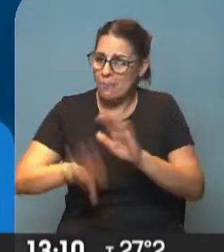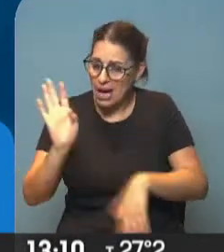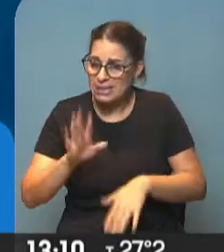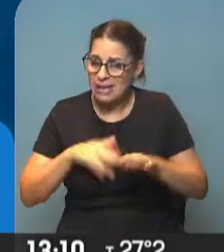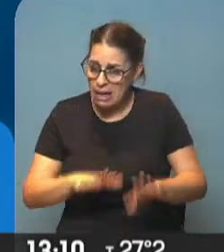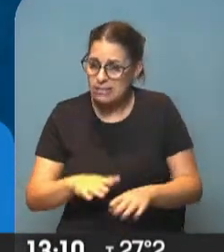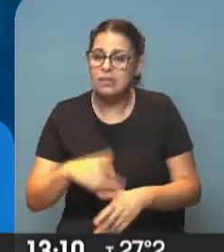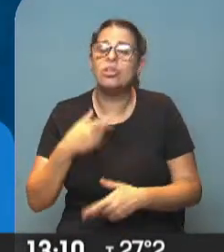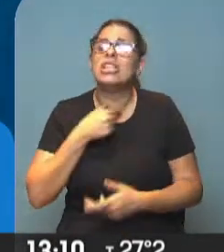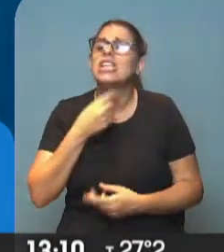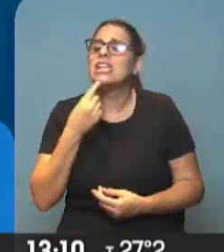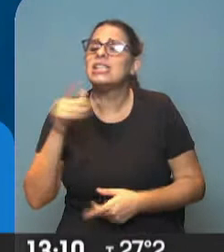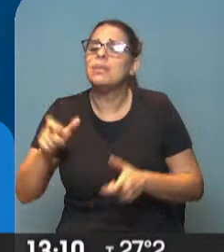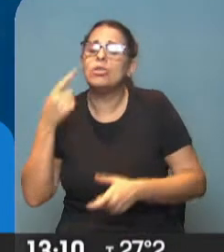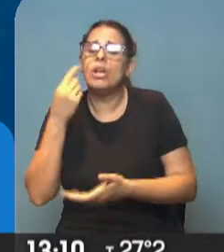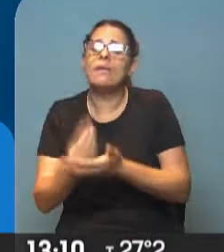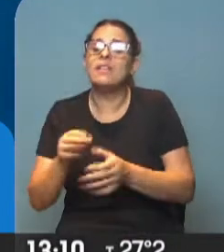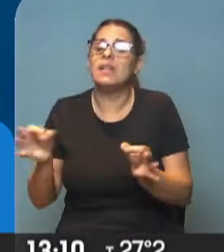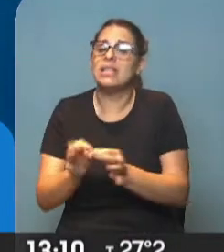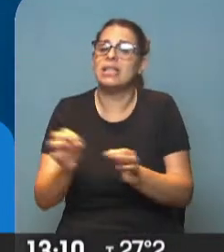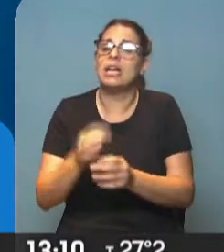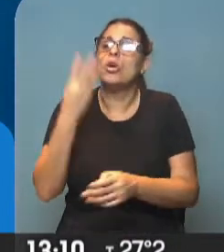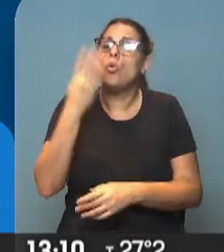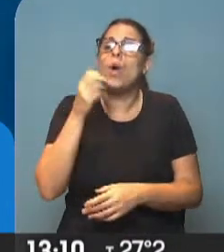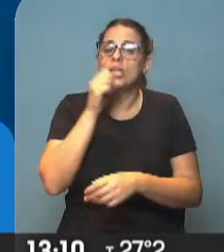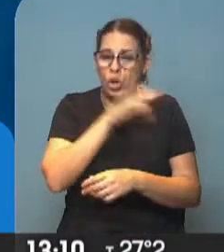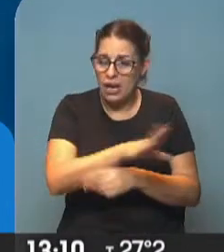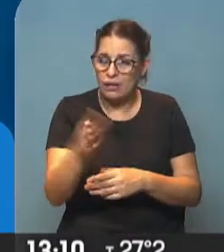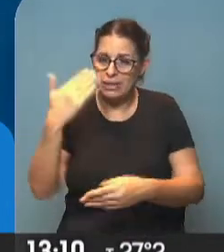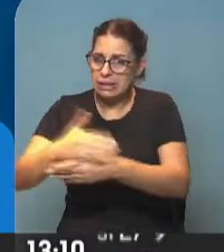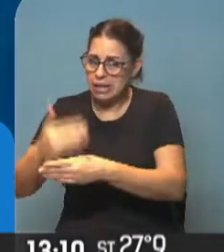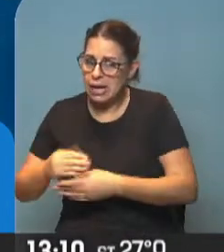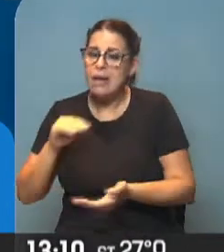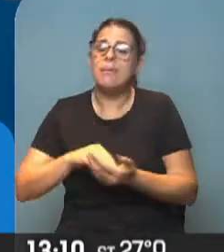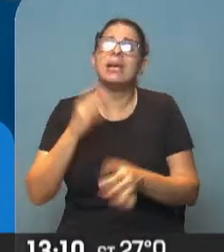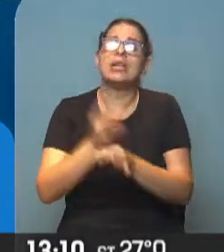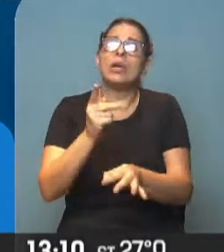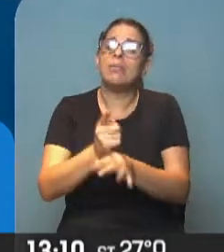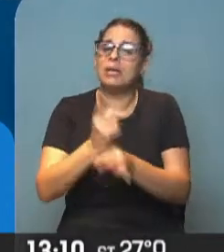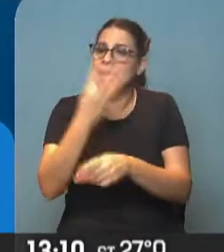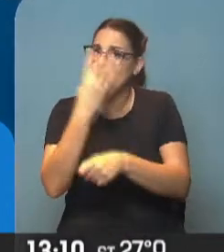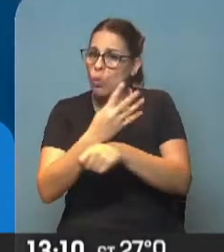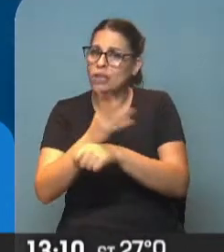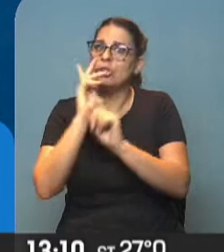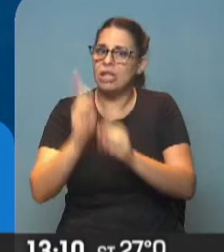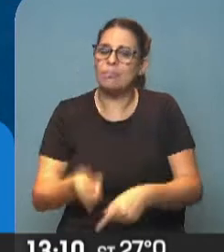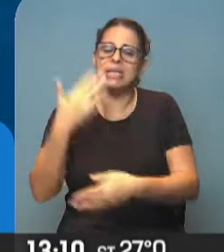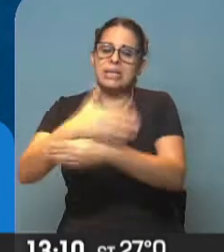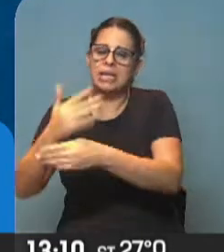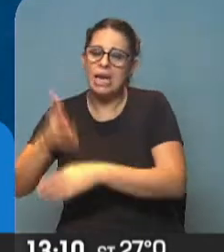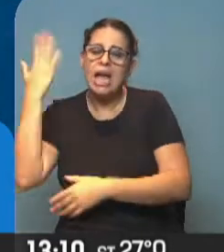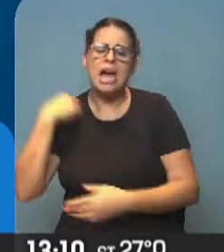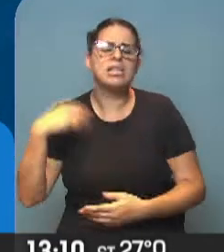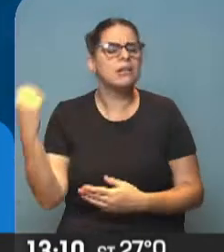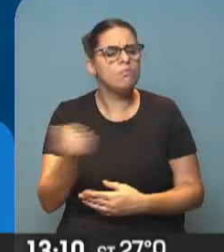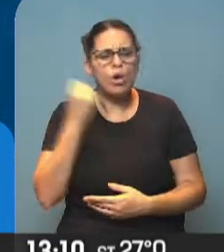significa para la comunidad isleña que cierren 4 jardines de infantes y 4 escuelas primarias. Ayer una importantísima